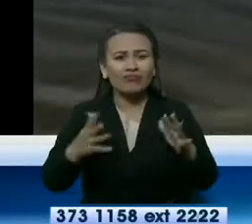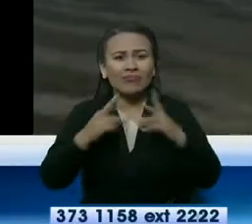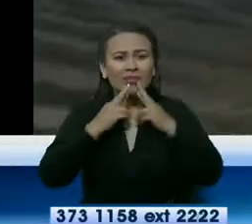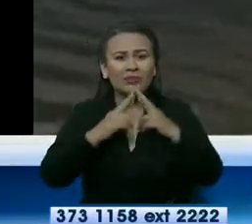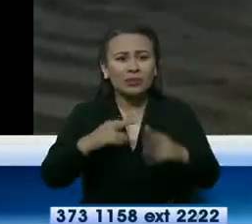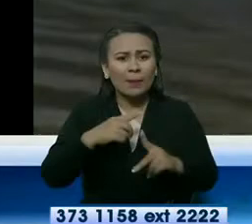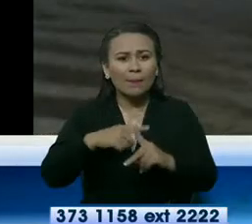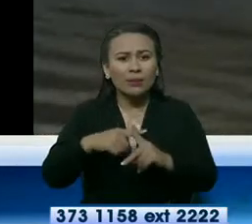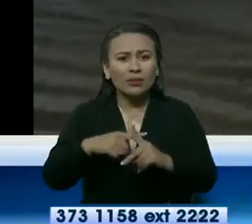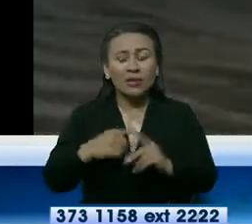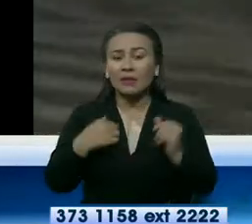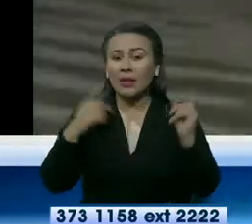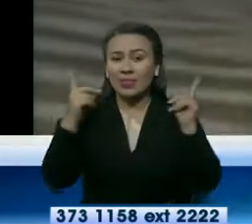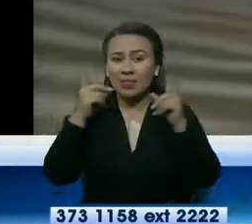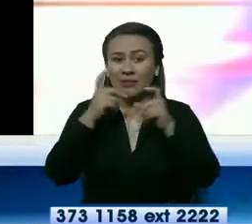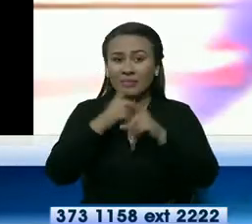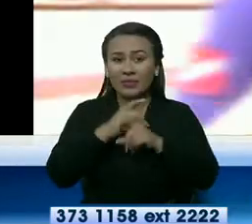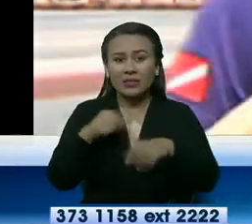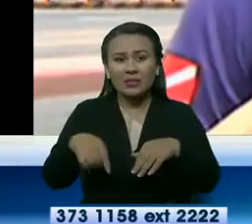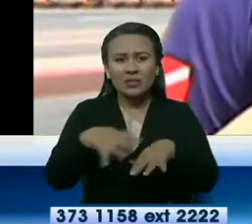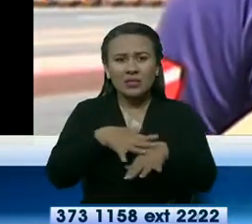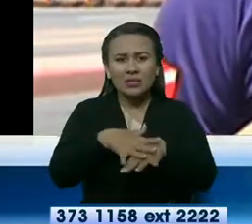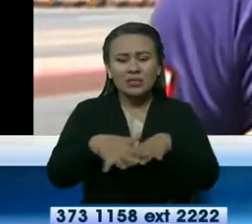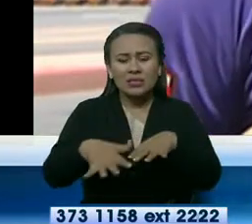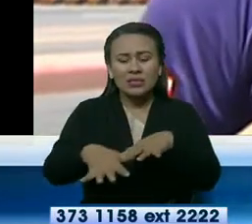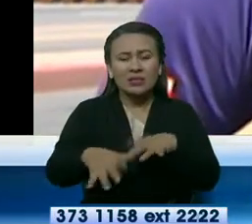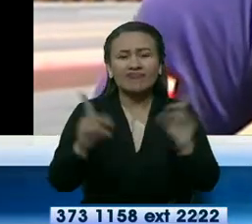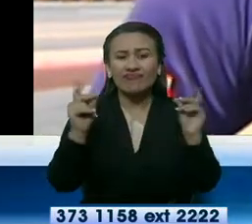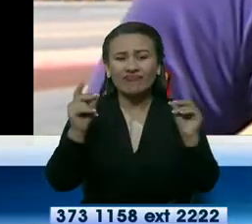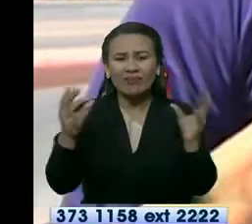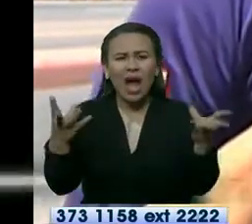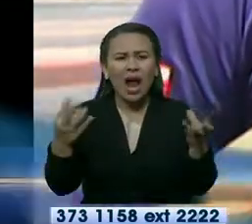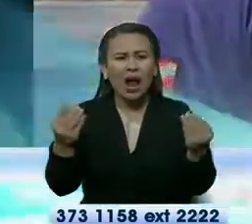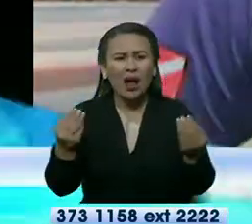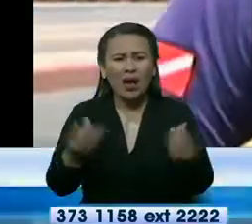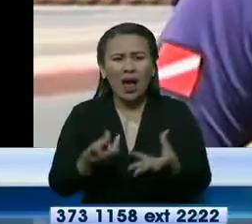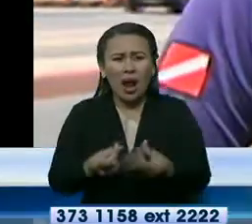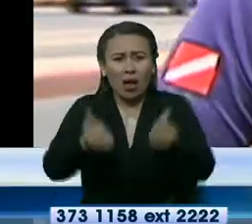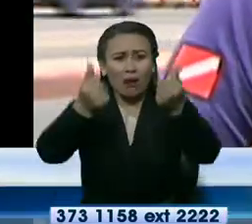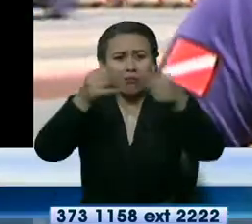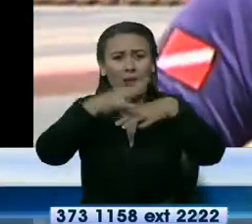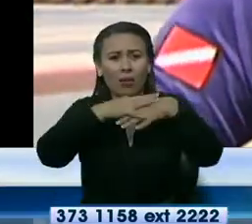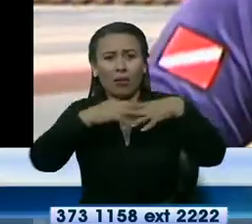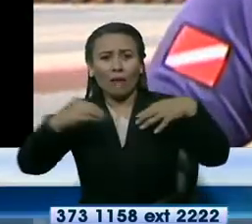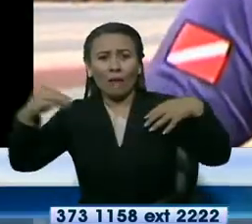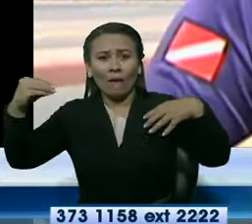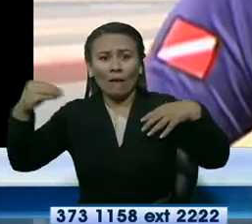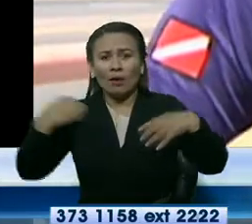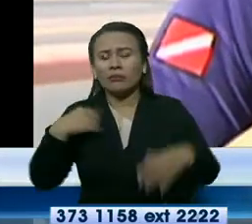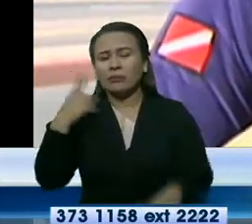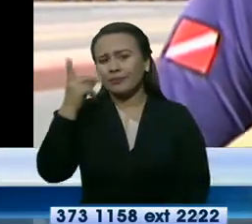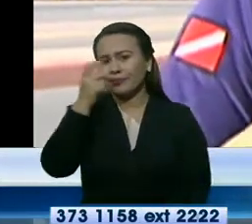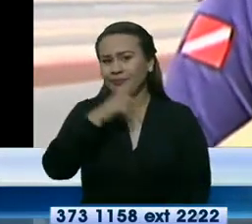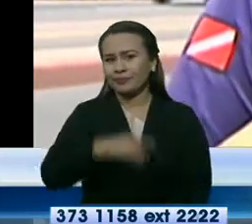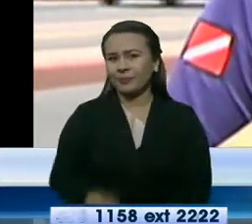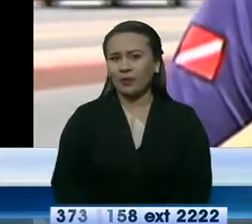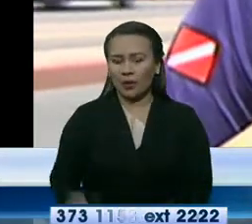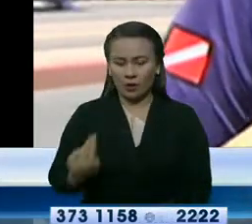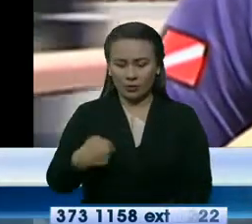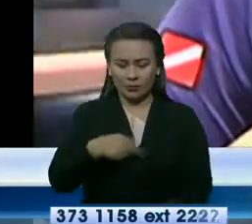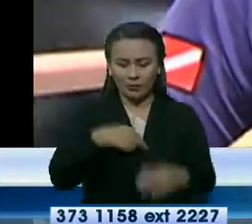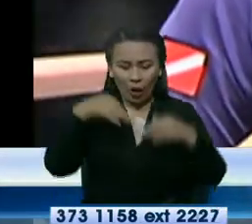positivo. Lo difícil es la corriente aquí. Y también tenemos aquí que hay bastante palizada, palos en el fondo del